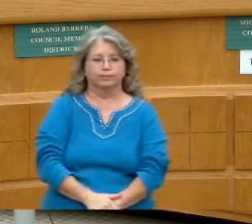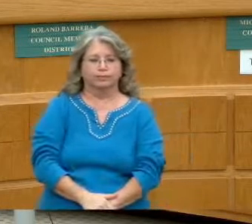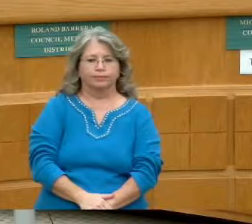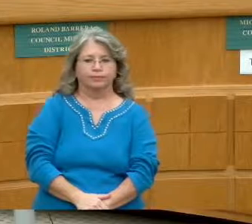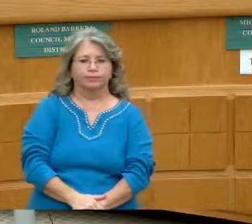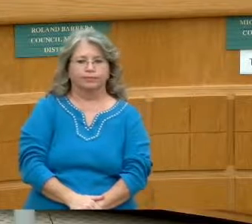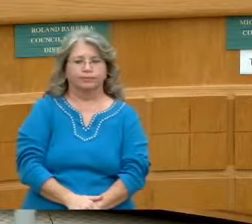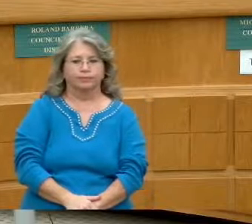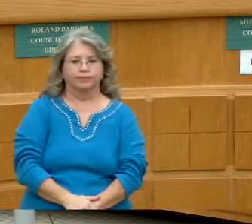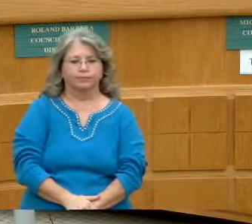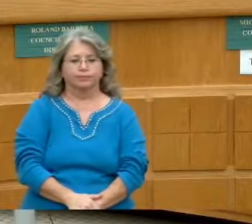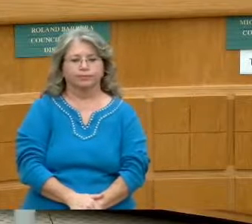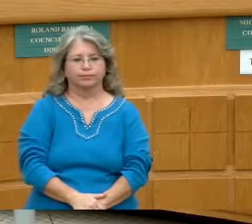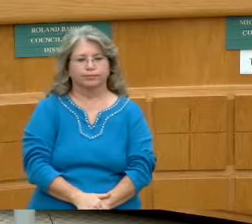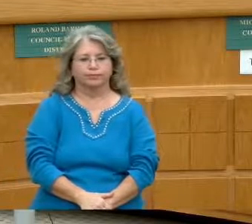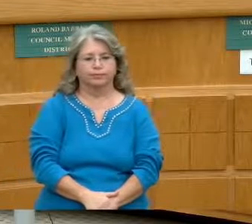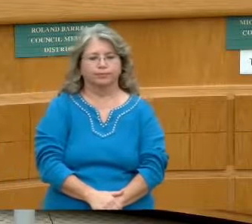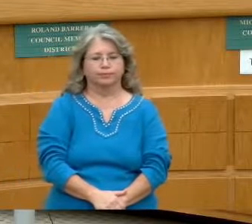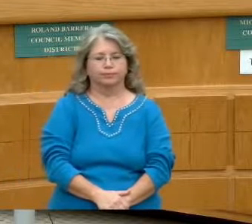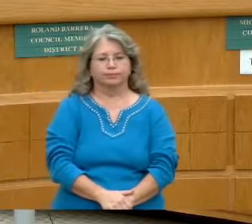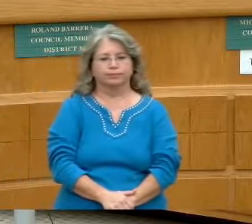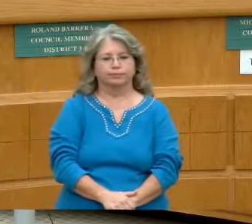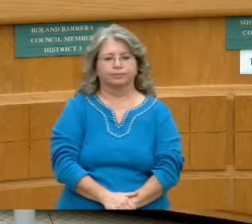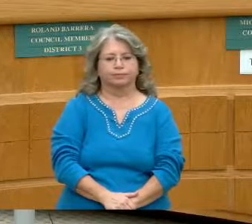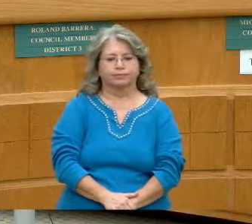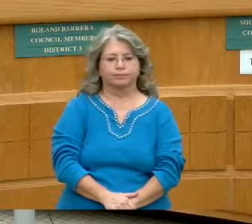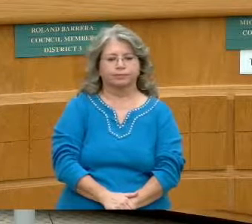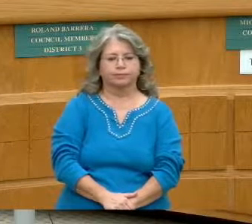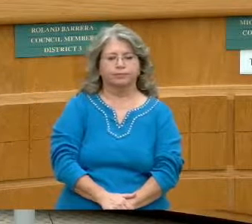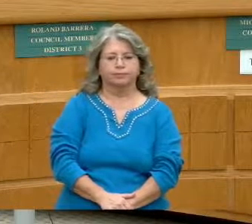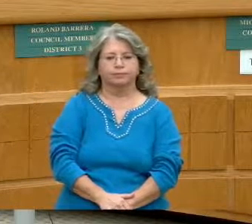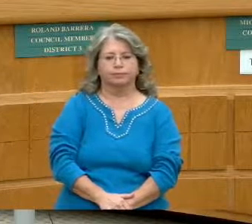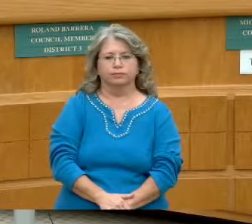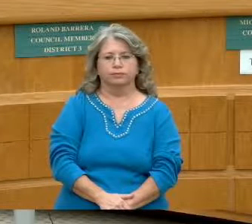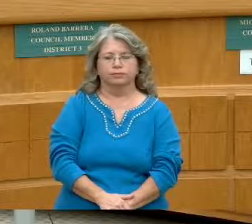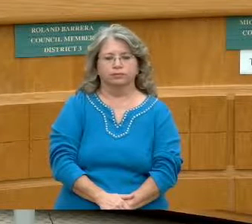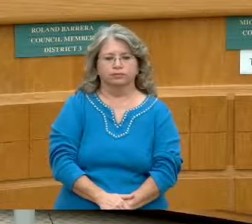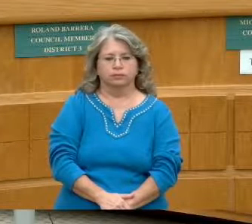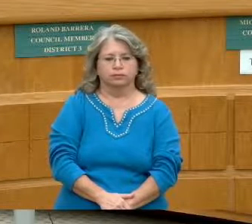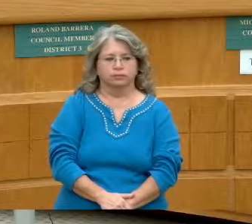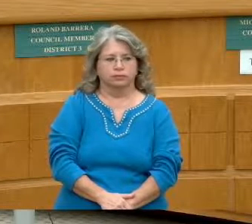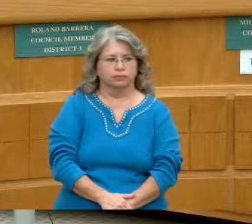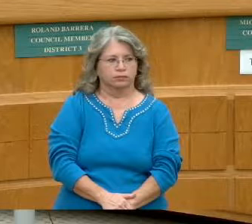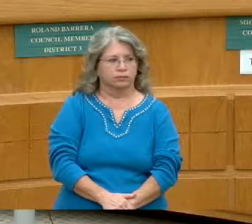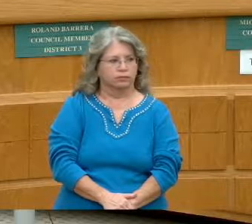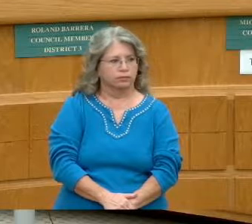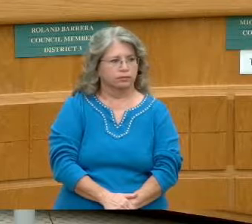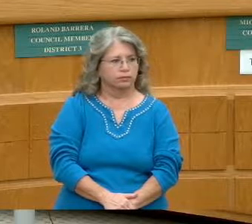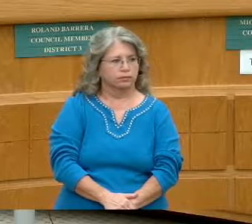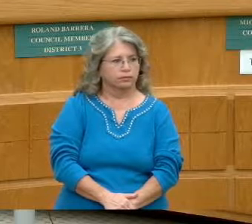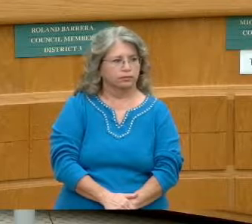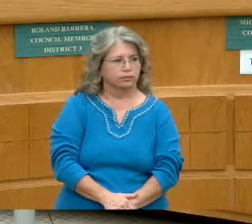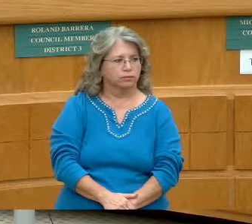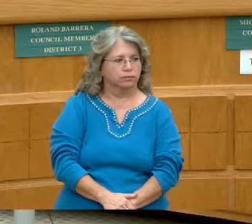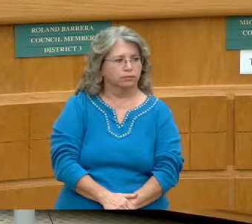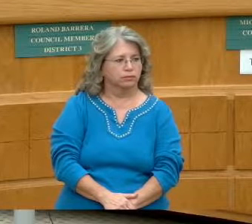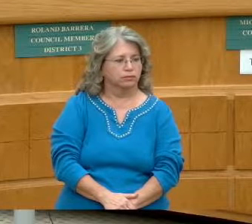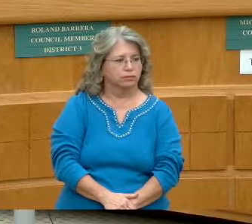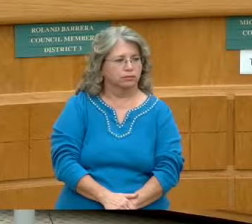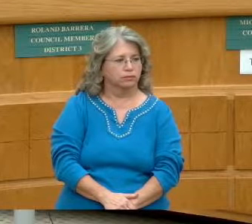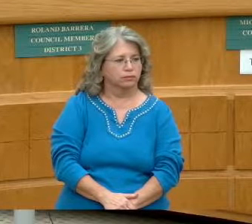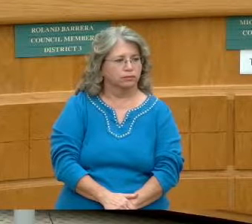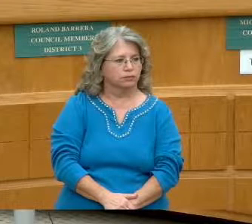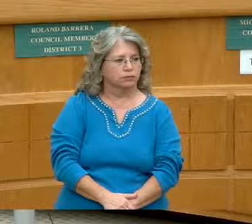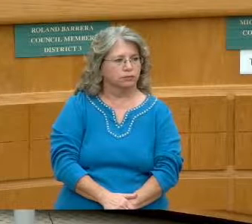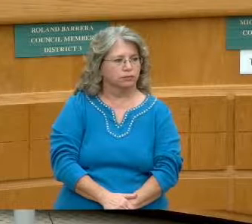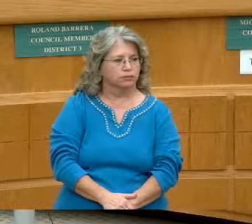de persona a persona a través de secreciones respiratorias producidas cuando una persona infectada tose, estornuda o habla. Los estudios sugieren que